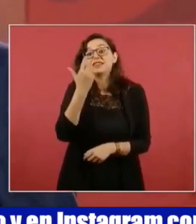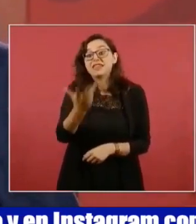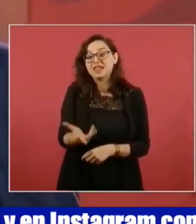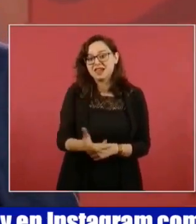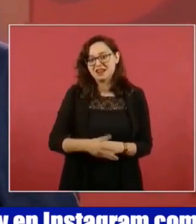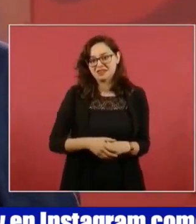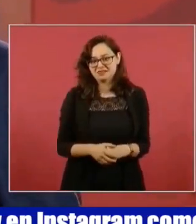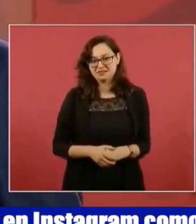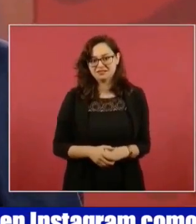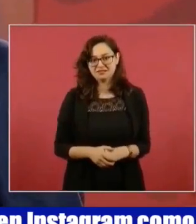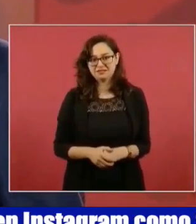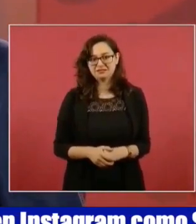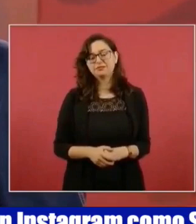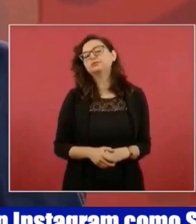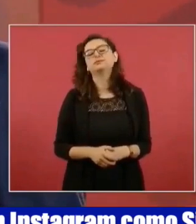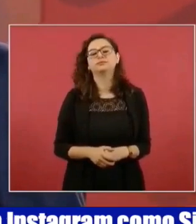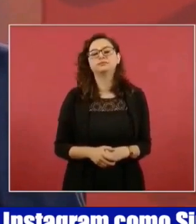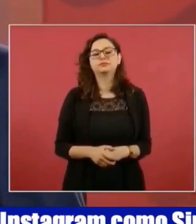Extrañan